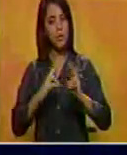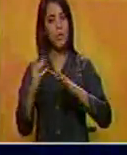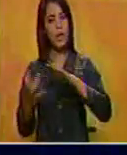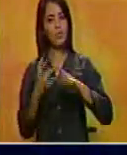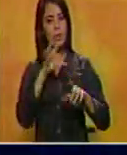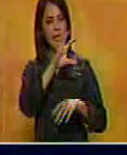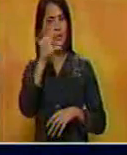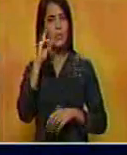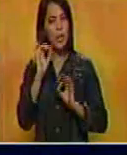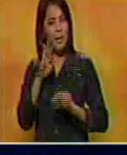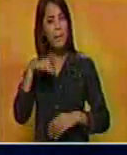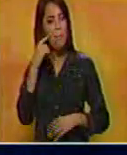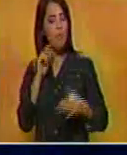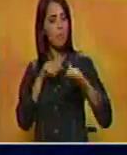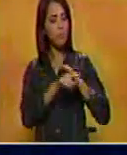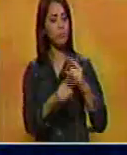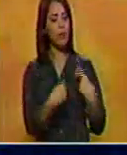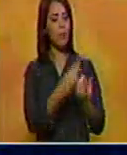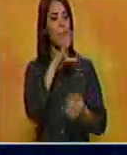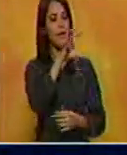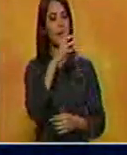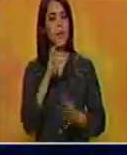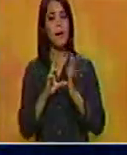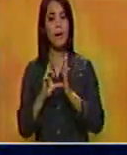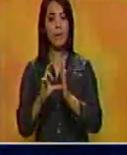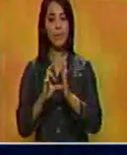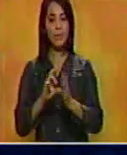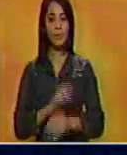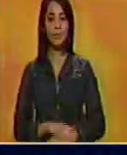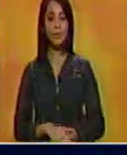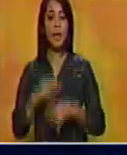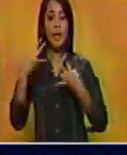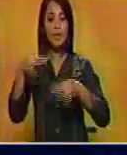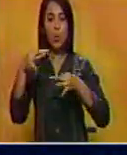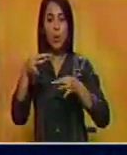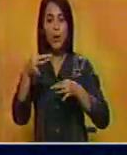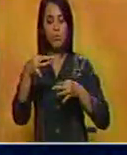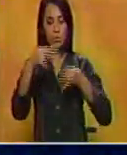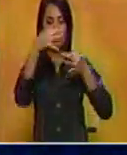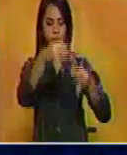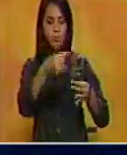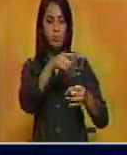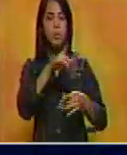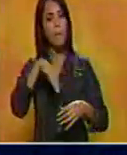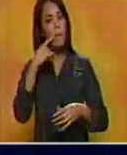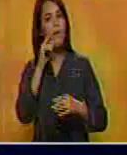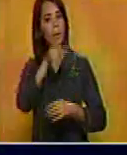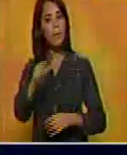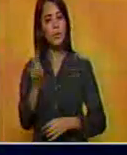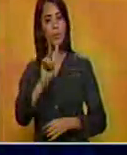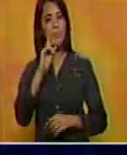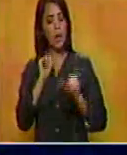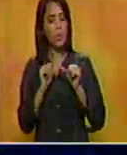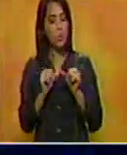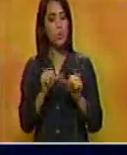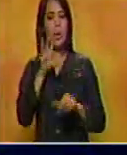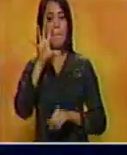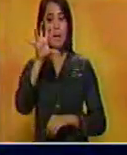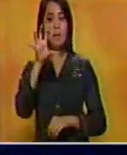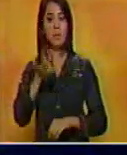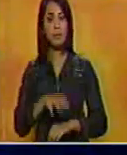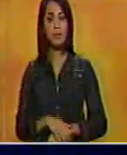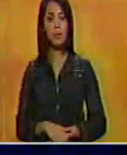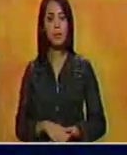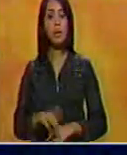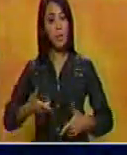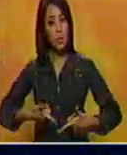le permitan la permanencia en calidad de refugiado. Este documento le va a permitir a este ciudadano venezolano su permanencia en nuestro país e incluso